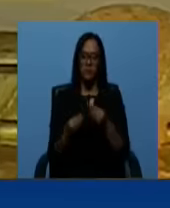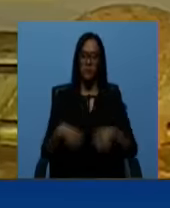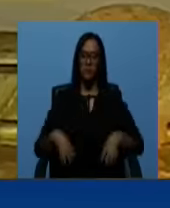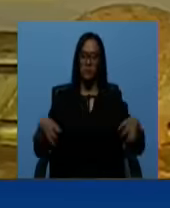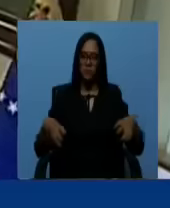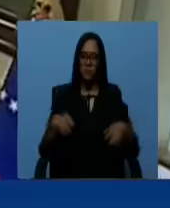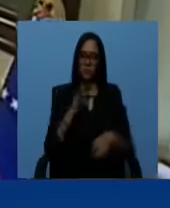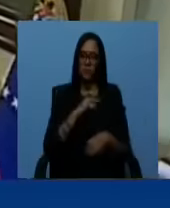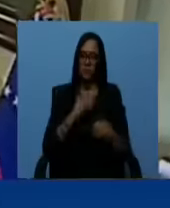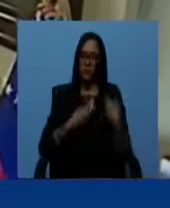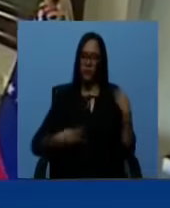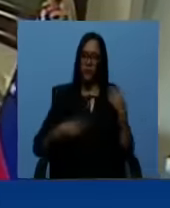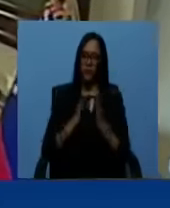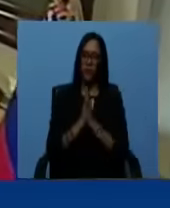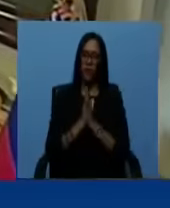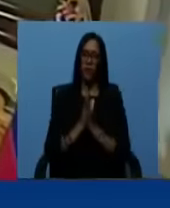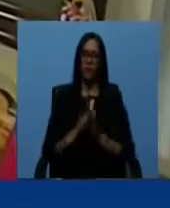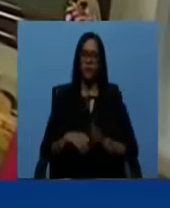vicepresidenta, por favor.